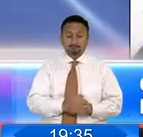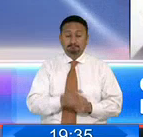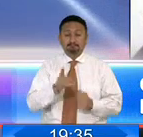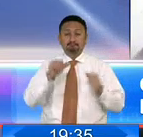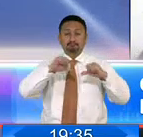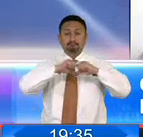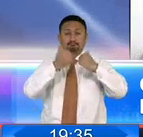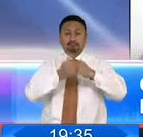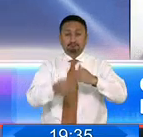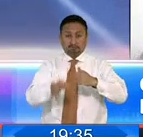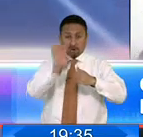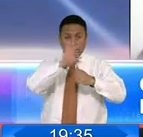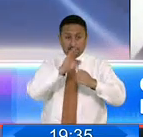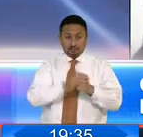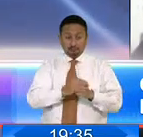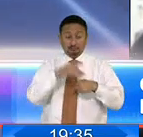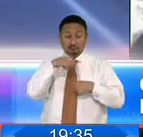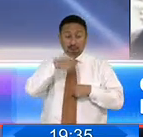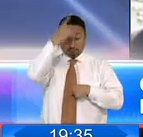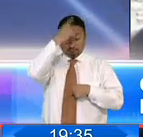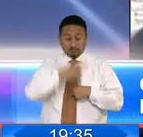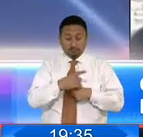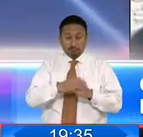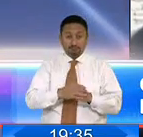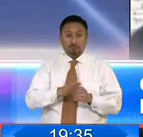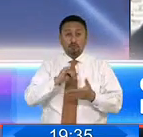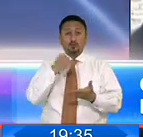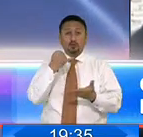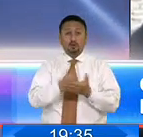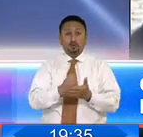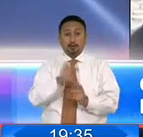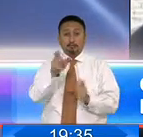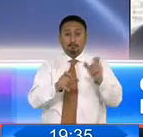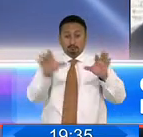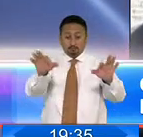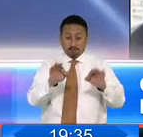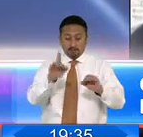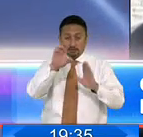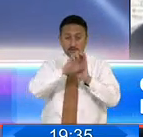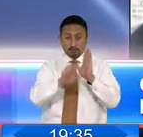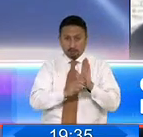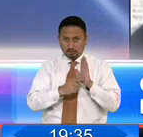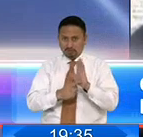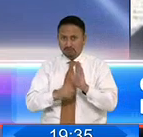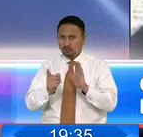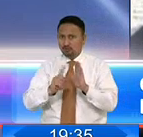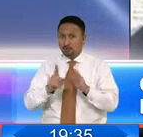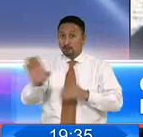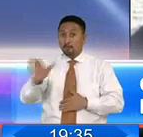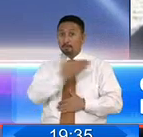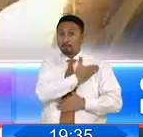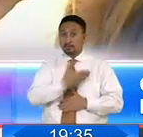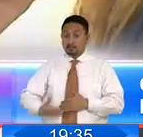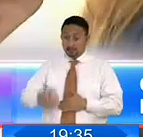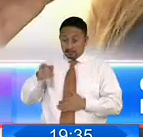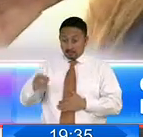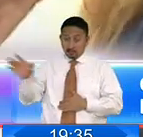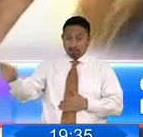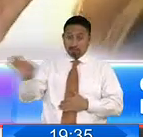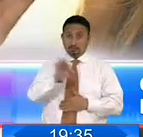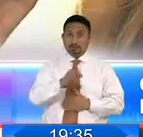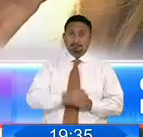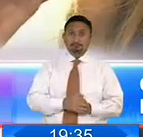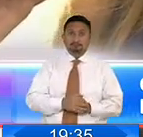asamblea nacional sea quien designe a los integrantes de la junta algo que en la constitución está determinado que es el presidente la república cristina